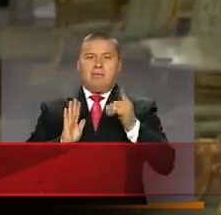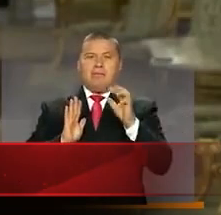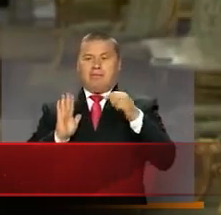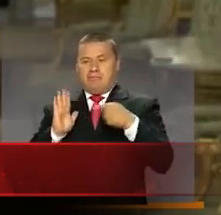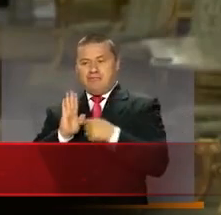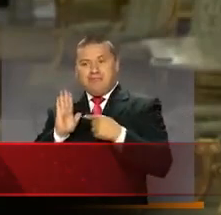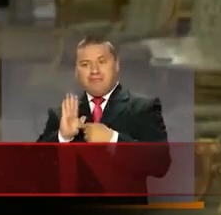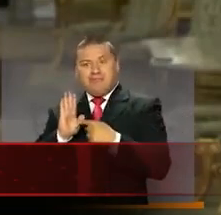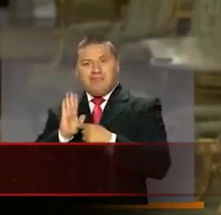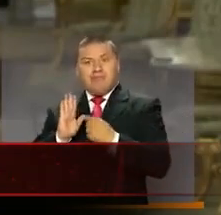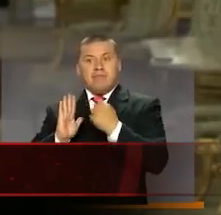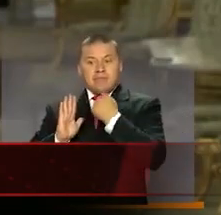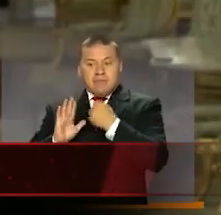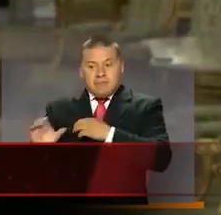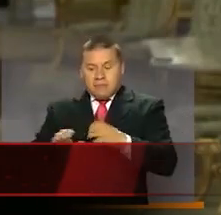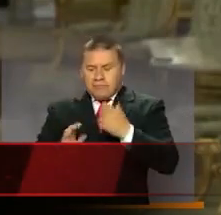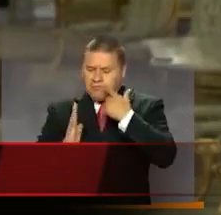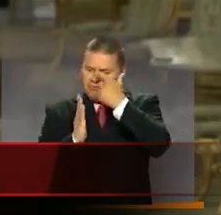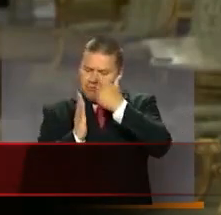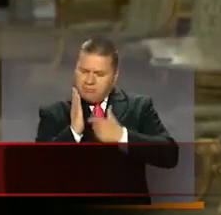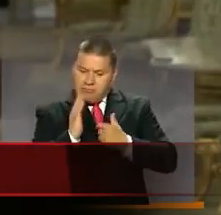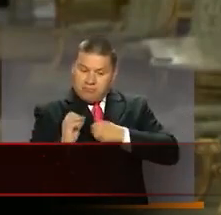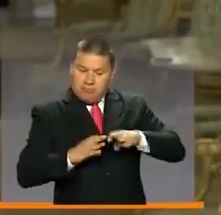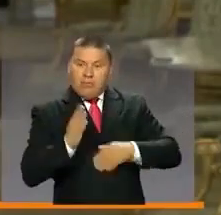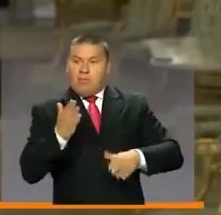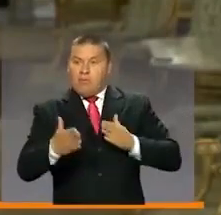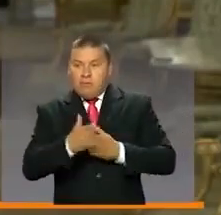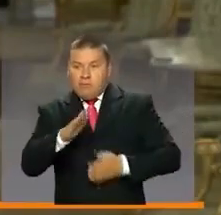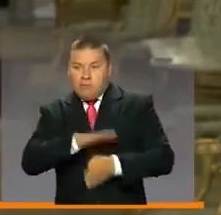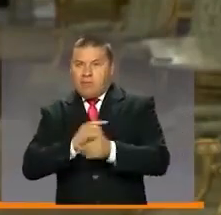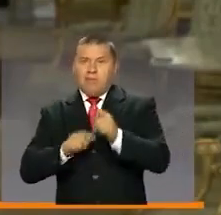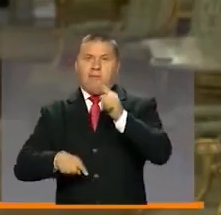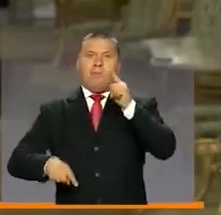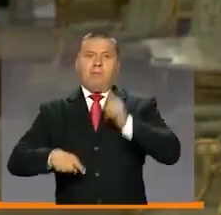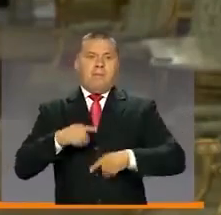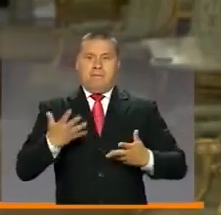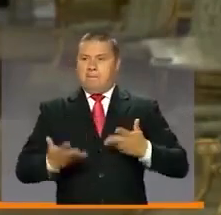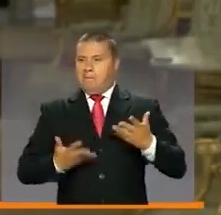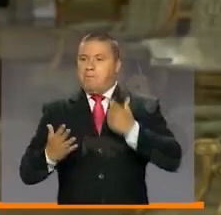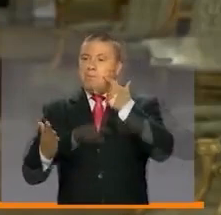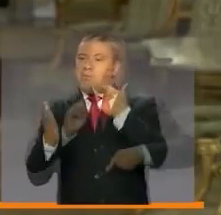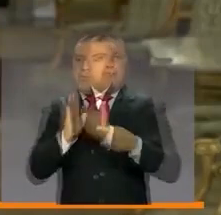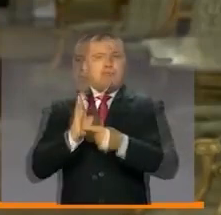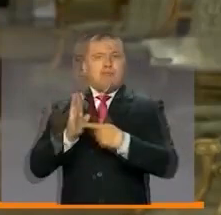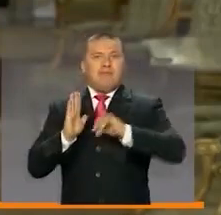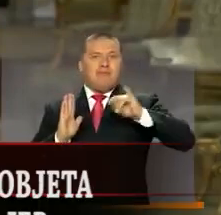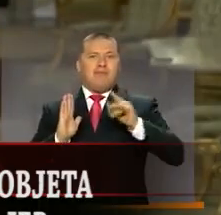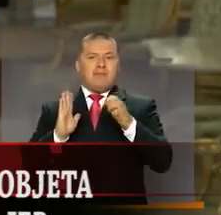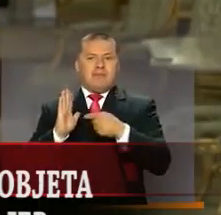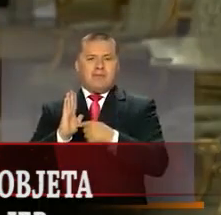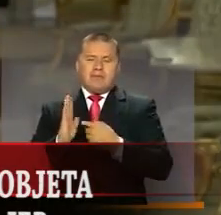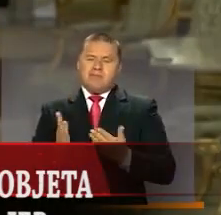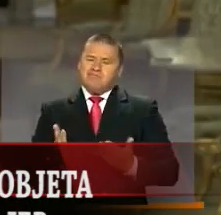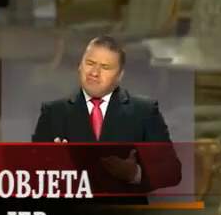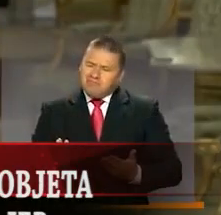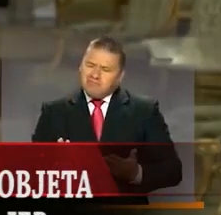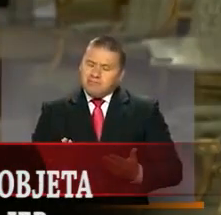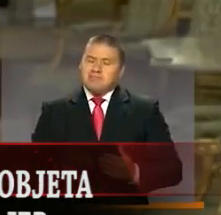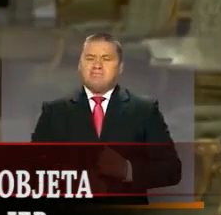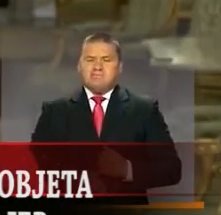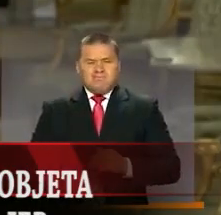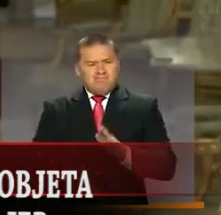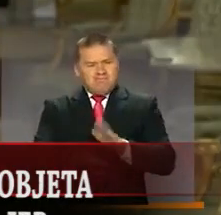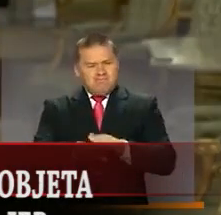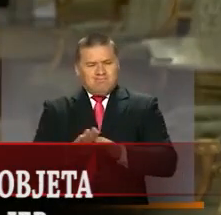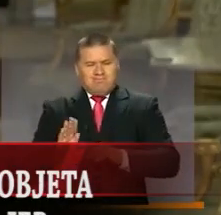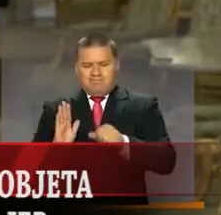cuando expresa que la sección de revisión del tribunal de paz no puede practicar pruebas objetamos también